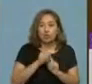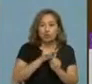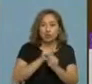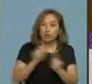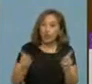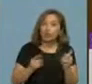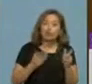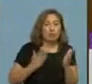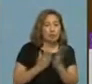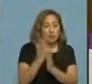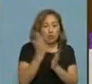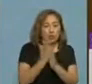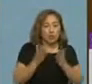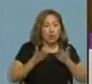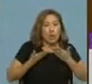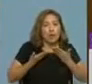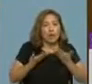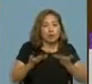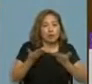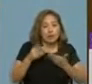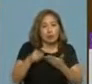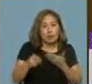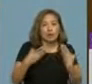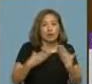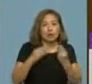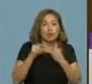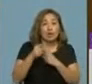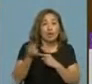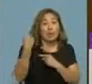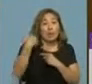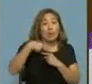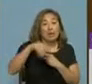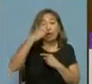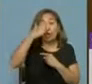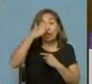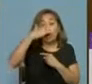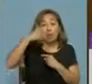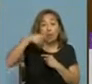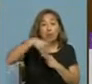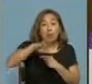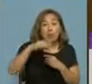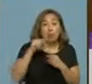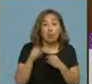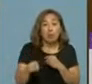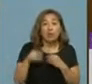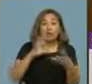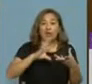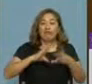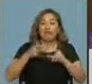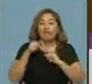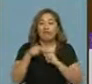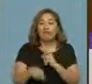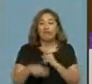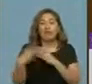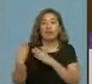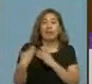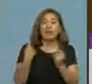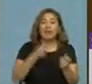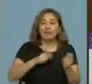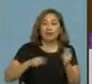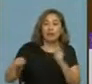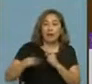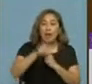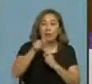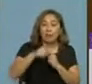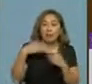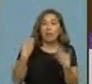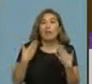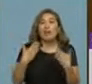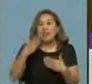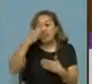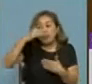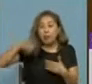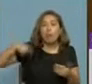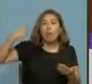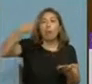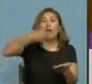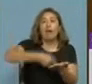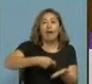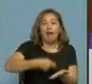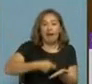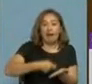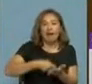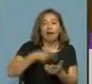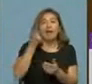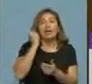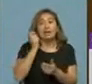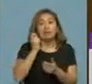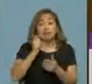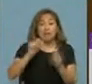seguir dando la cobertura. Pero bueno, después es una herramienta que nos permite hacer la gestión de cobro, ya sea a